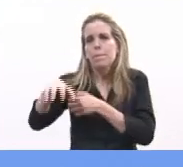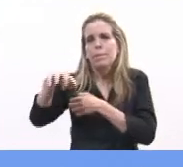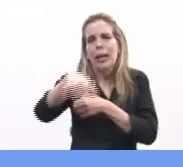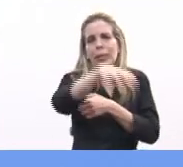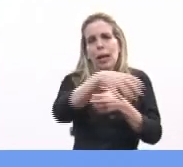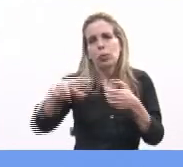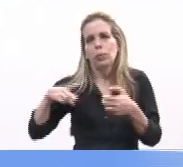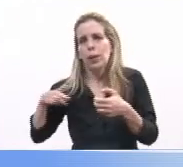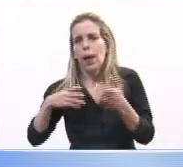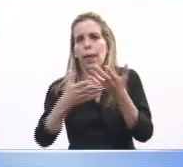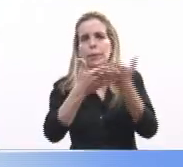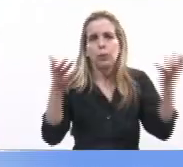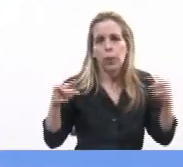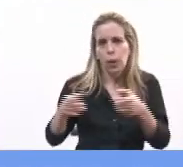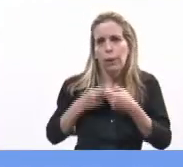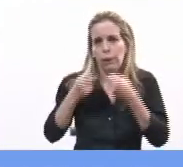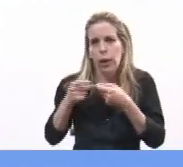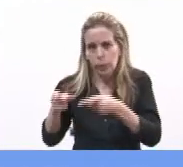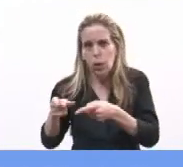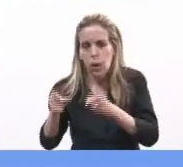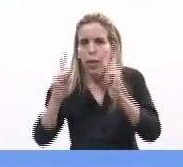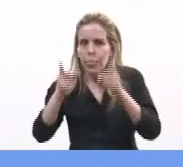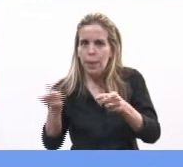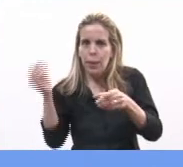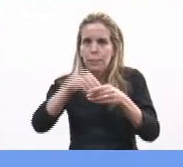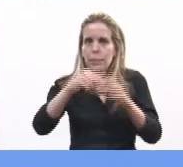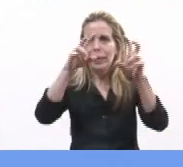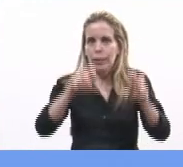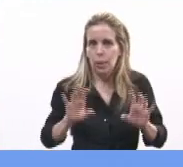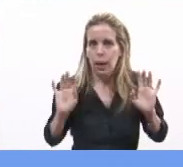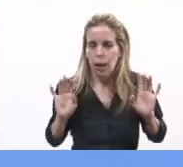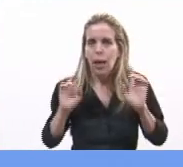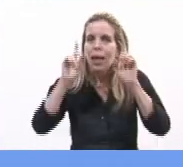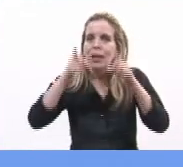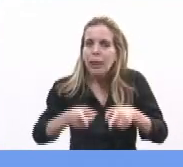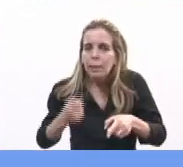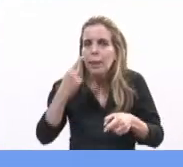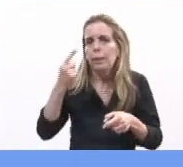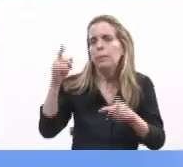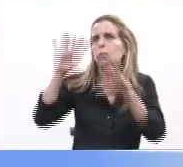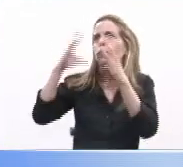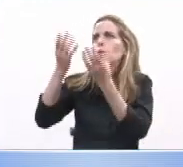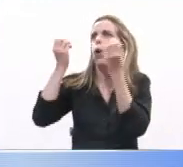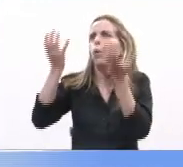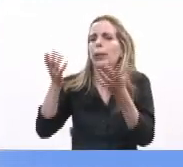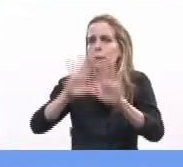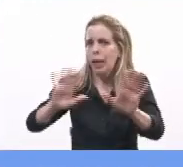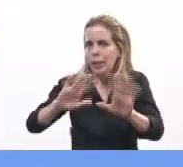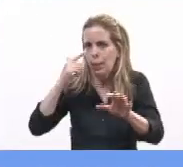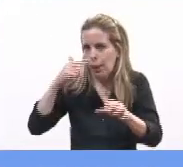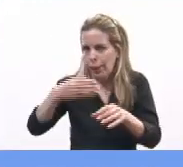también y por otro lado ver dónde está el mundo también y ya para terminar presidenta